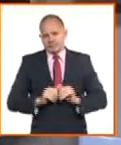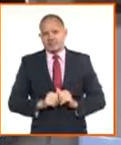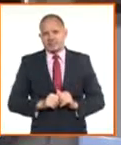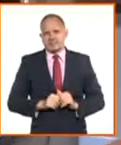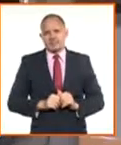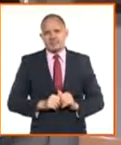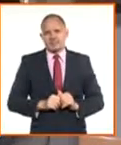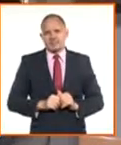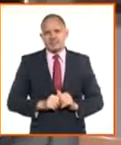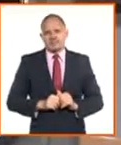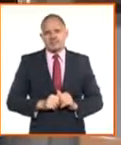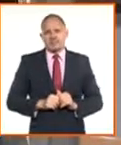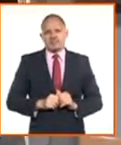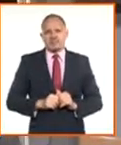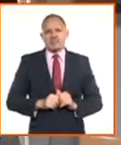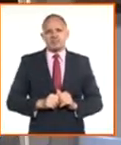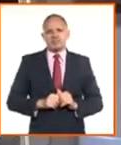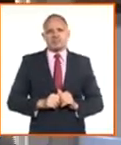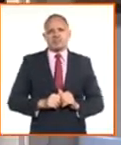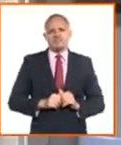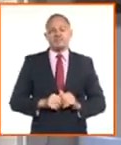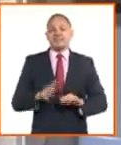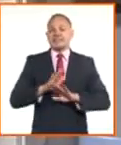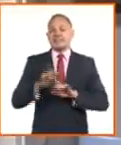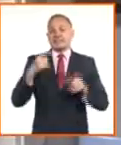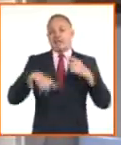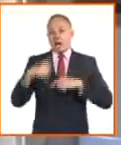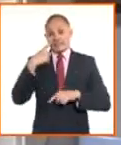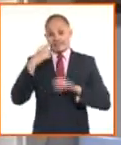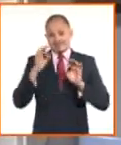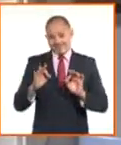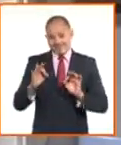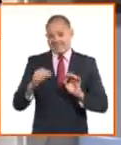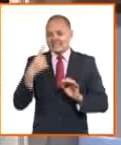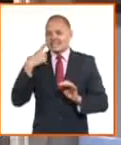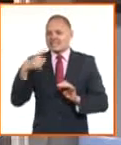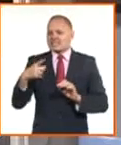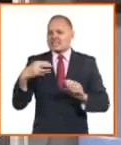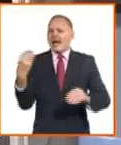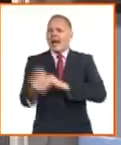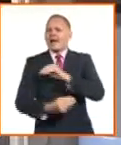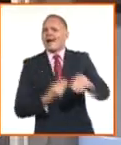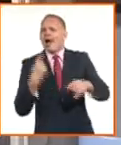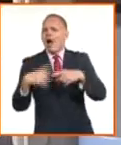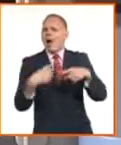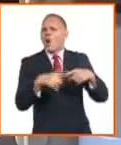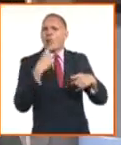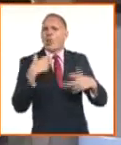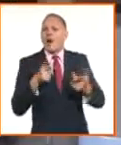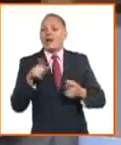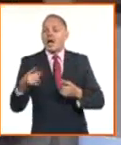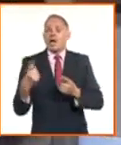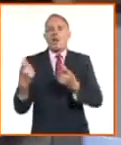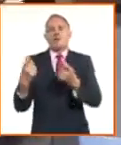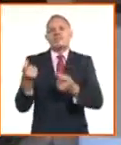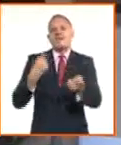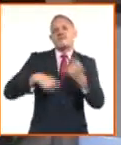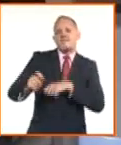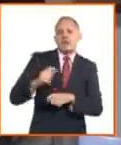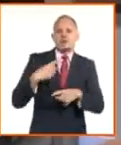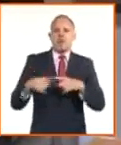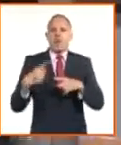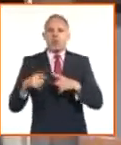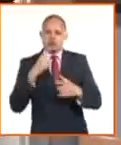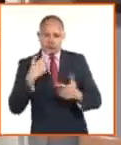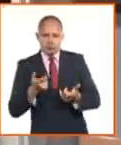transacciones de ese mercado cambiario, que tiene un determinado nivel de fuente y tiene una determinada demanda. Pero hay fuentes